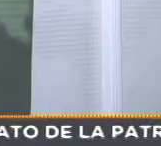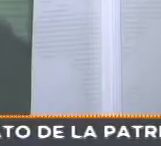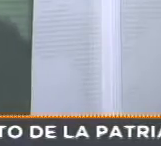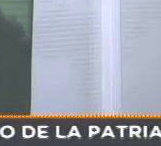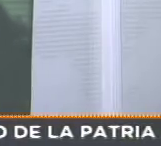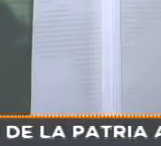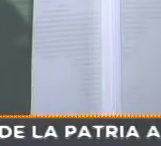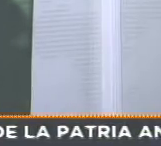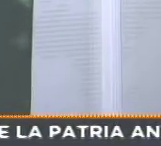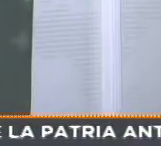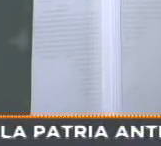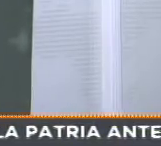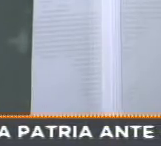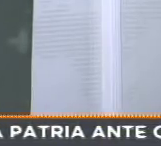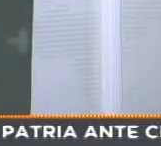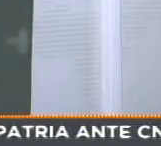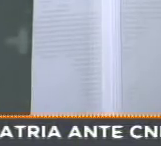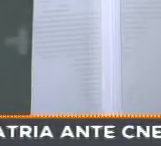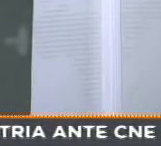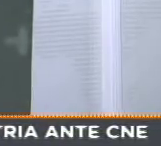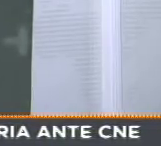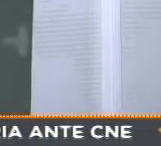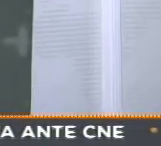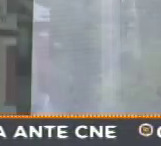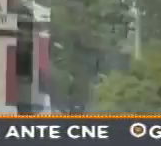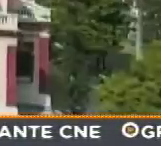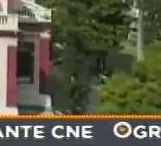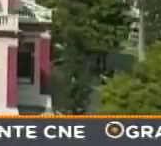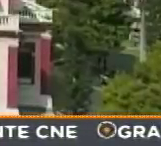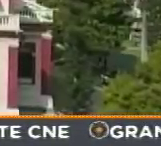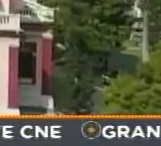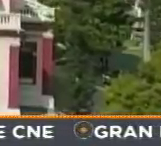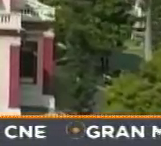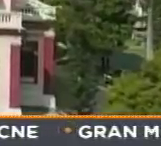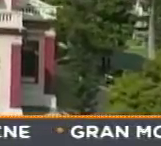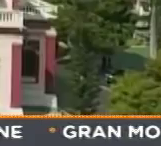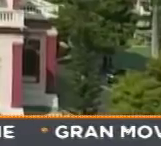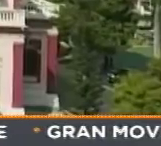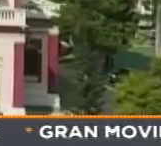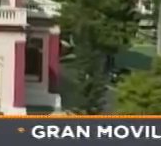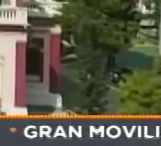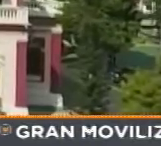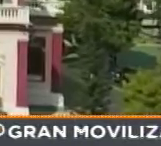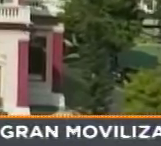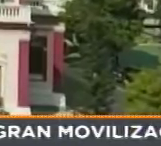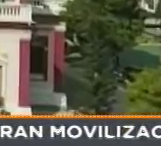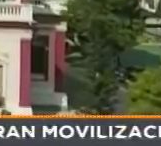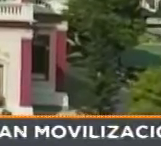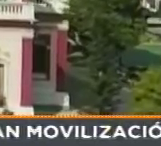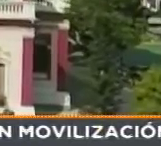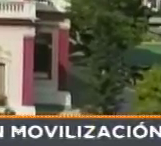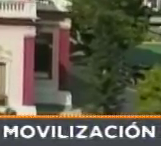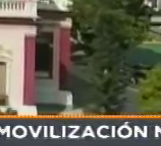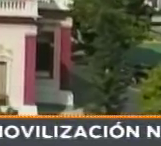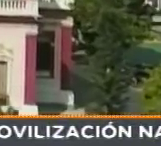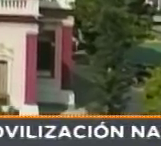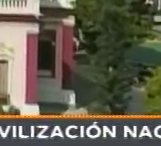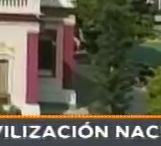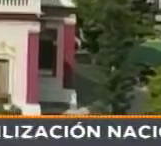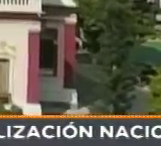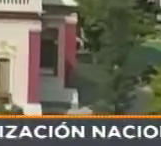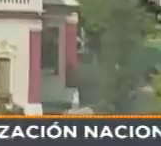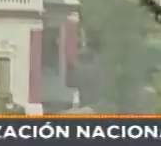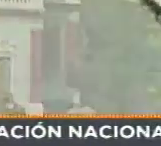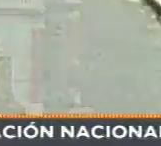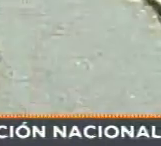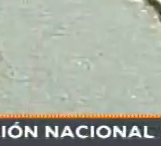A esta hora, 1:35, Graya Casella desde el Palacio de Miraflores. Graya. Adelante. En el Palacio de Miraflores tienen ustedes esta imagen